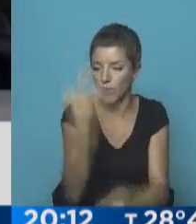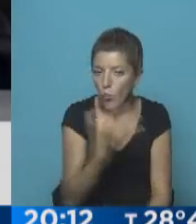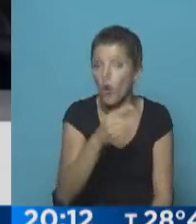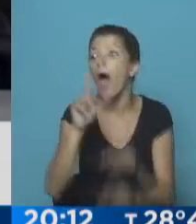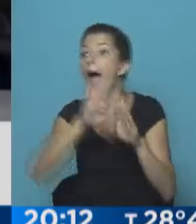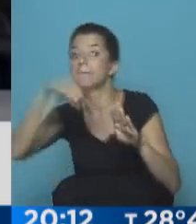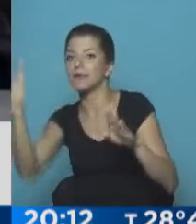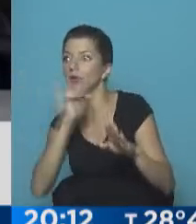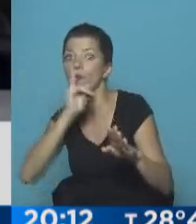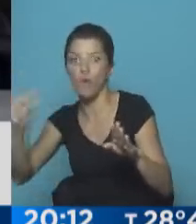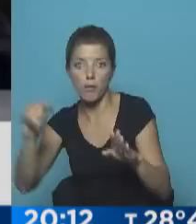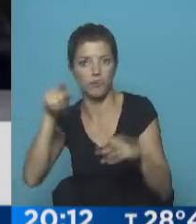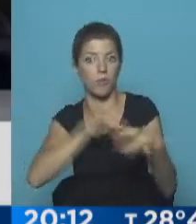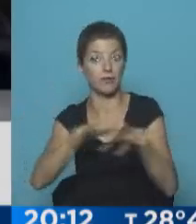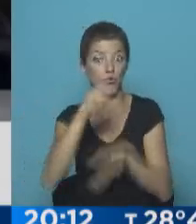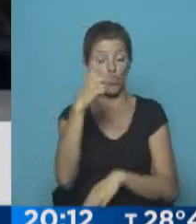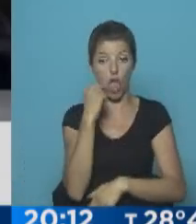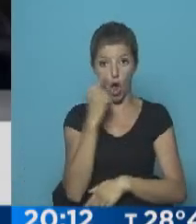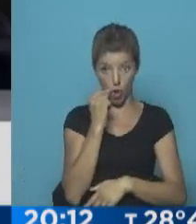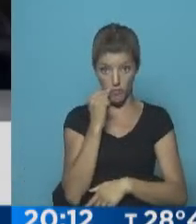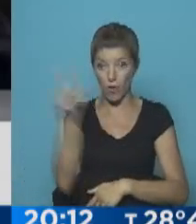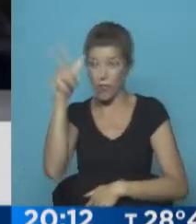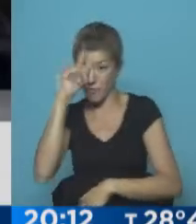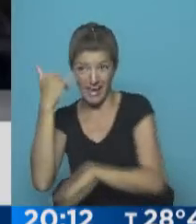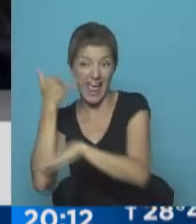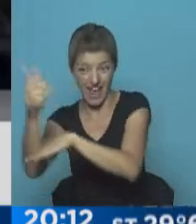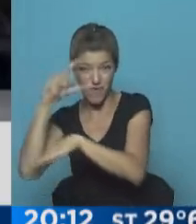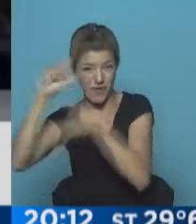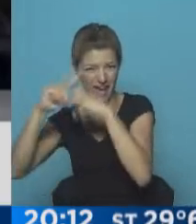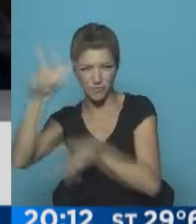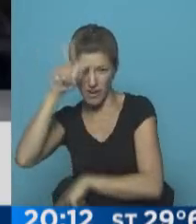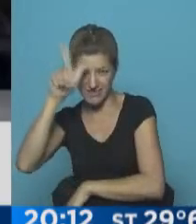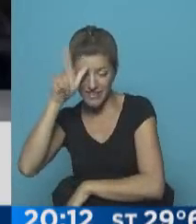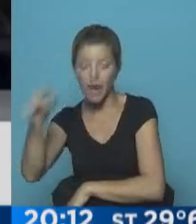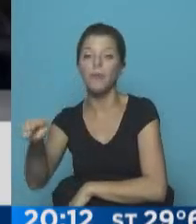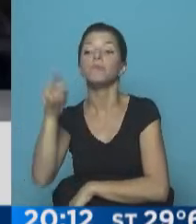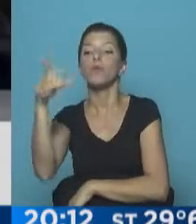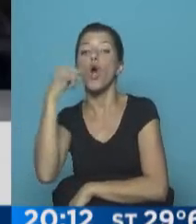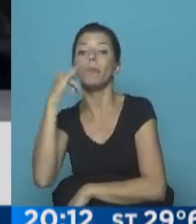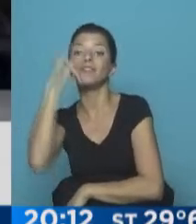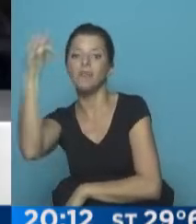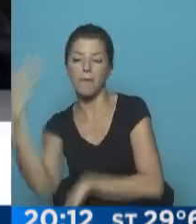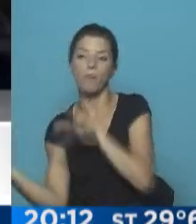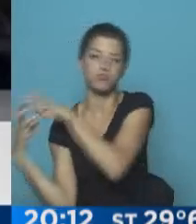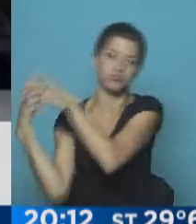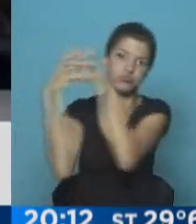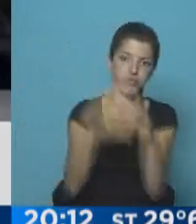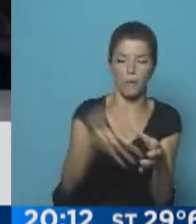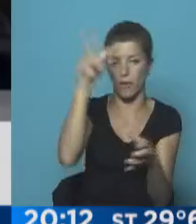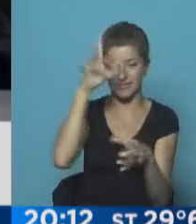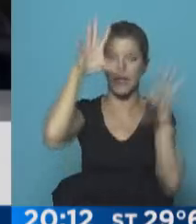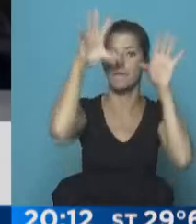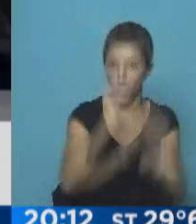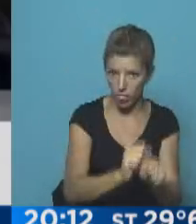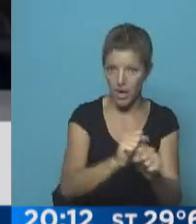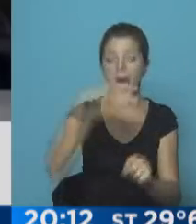vecino, policía retirado de la provincia de Santa Fe, concurren las fuerzas de seguridad y detienen a Martín Lanata.